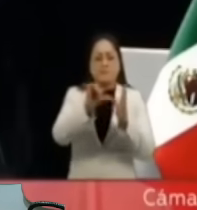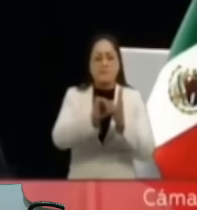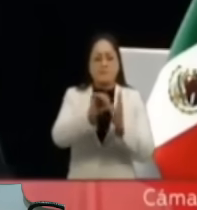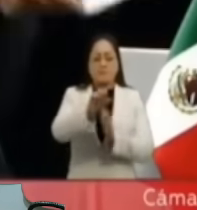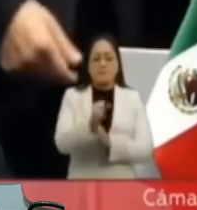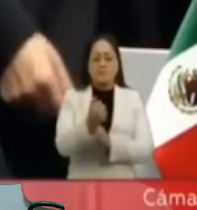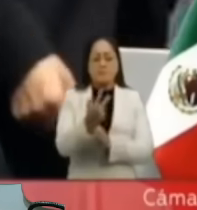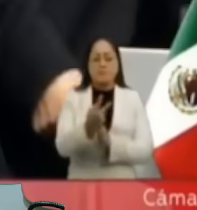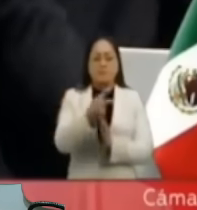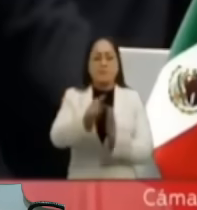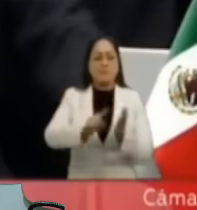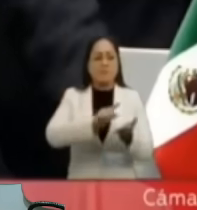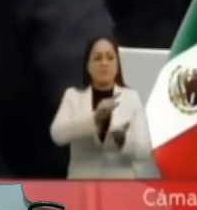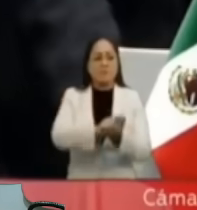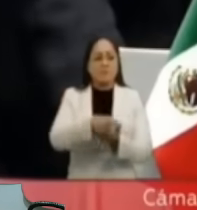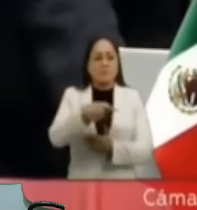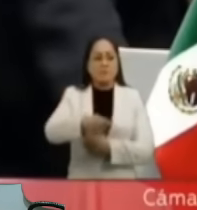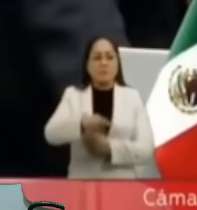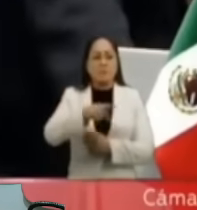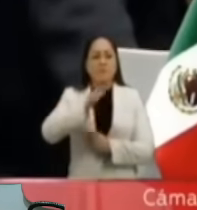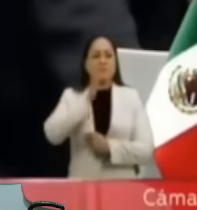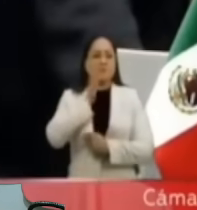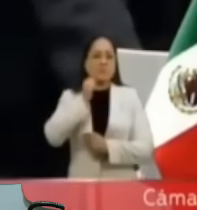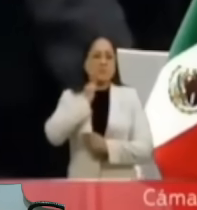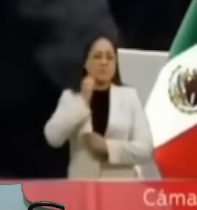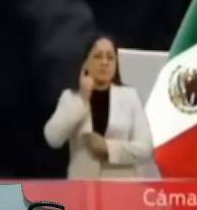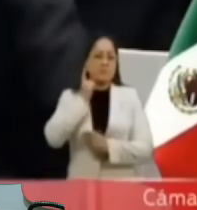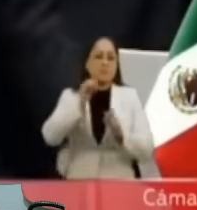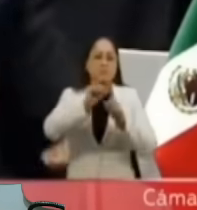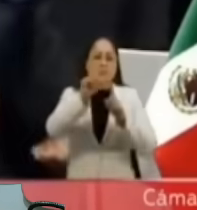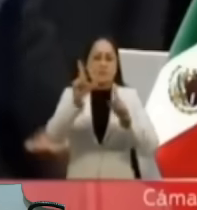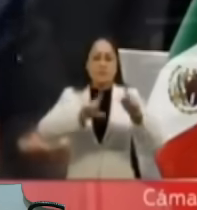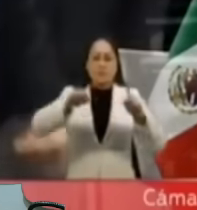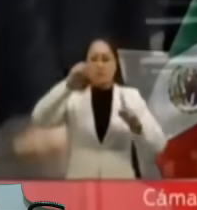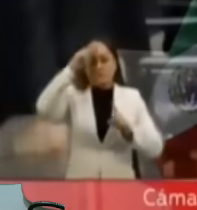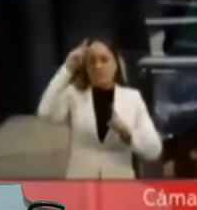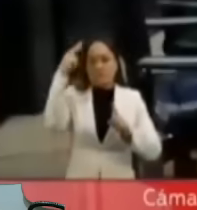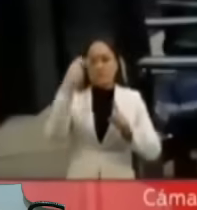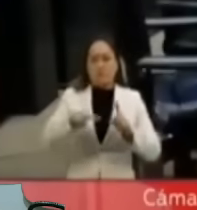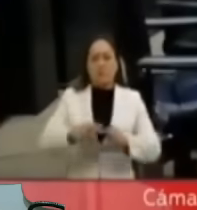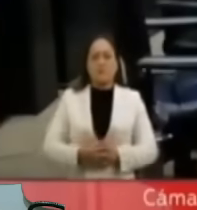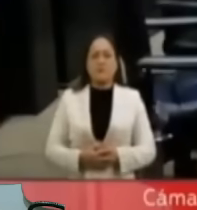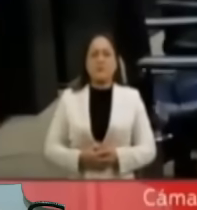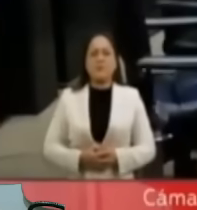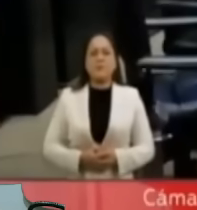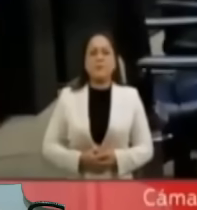Ley Orgánica del Congreso General de los Estados Unidos Mexicanos.